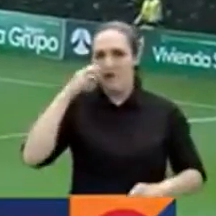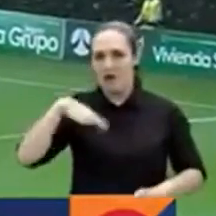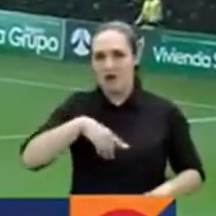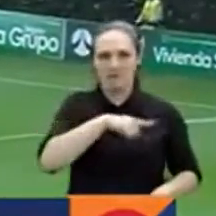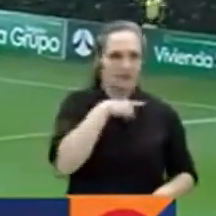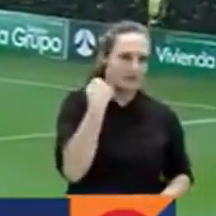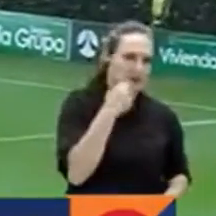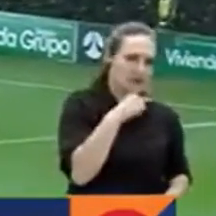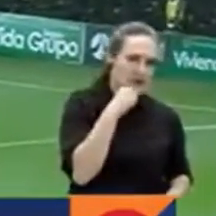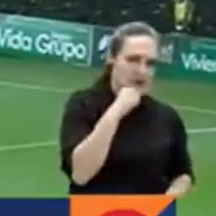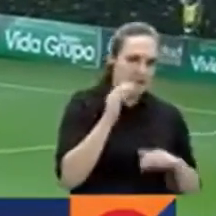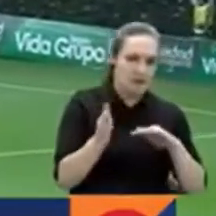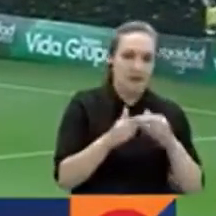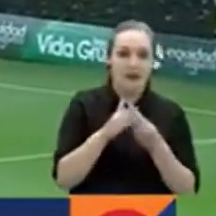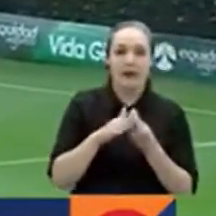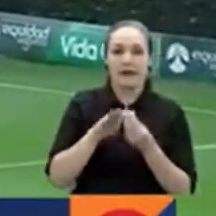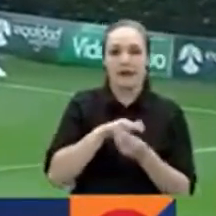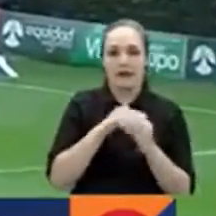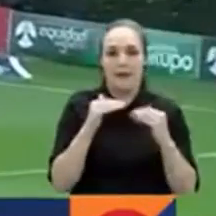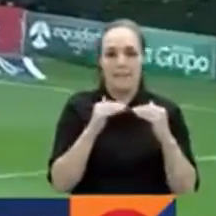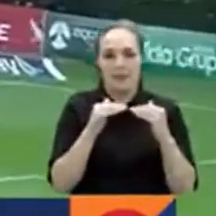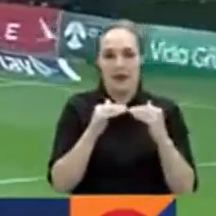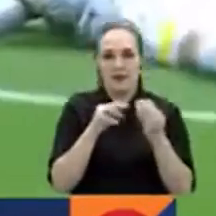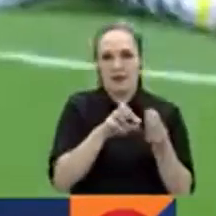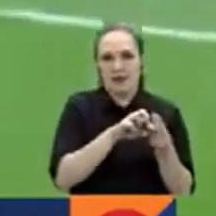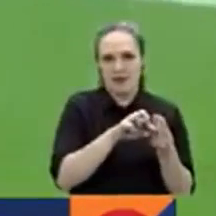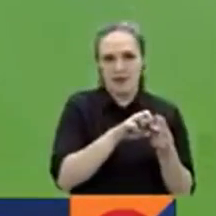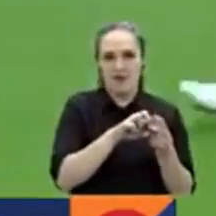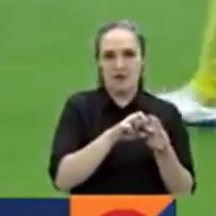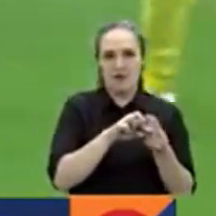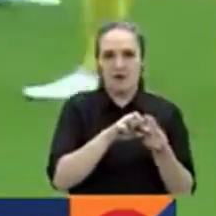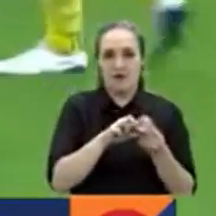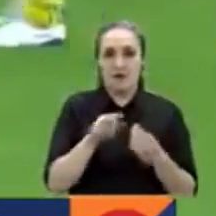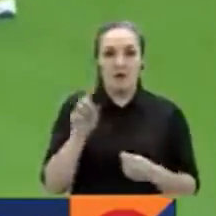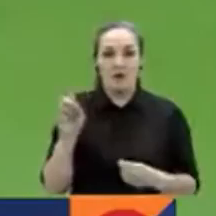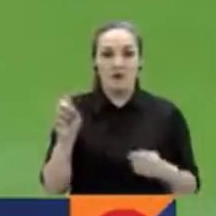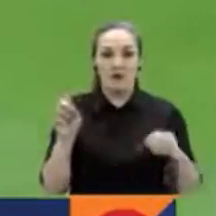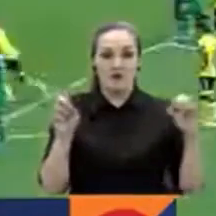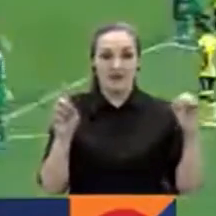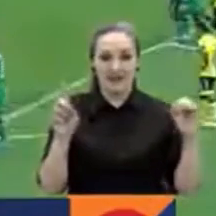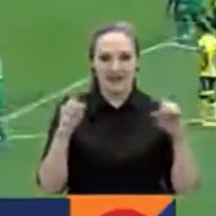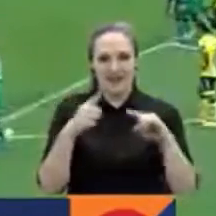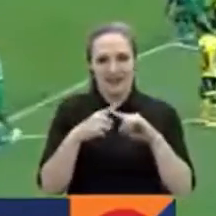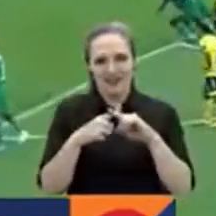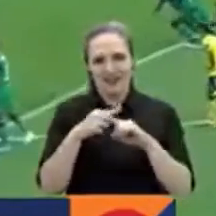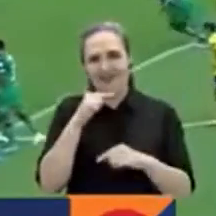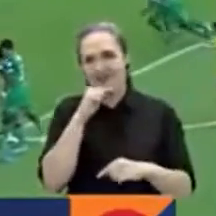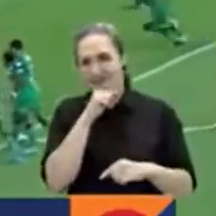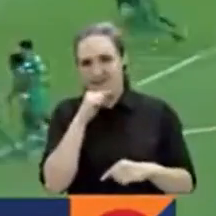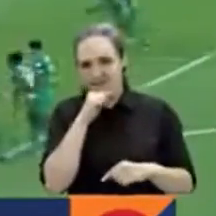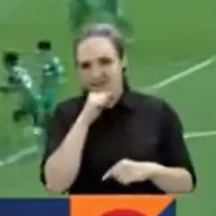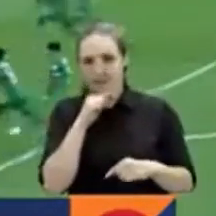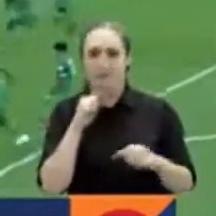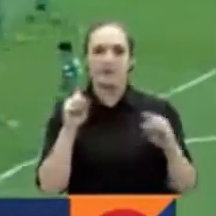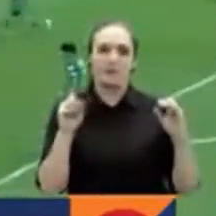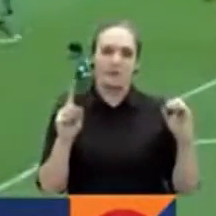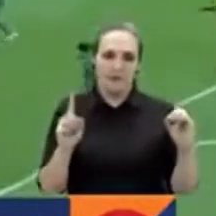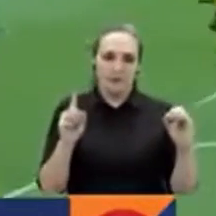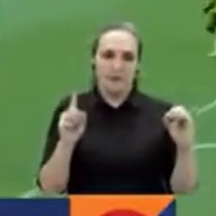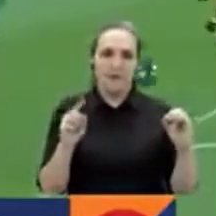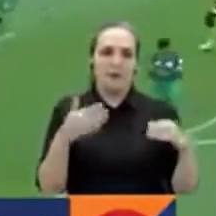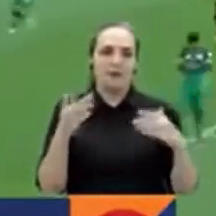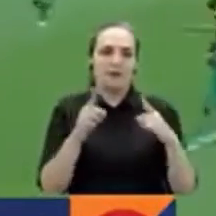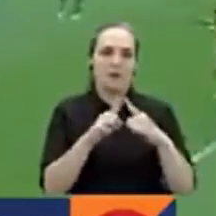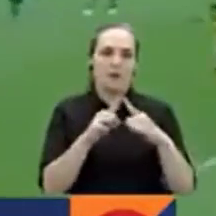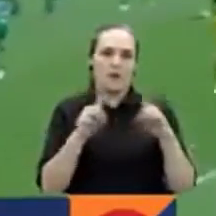Fe, y La Equidad iba a empatar frente a Alianza Petrolera, Jorge Luis Ramos con el 1-0, el exhombre de Independiente Santa Fe, y después Andrés Rodríguez para